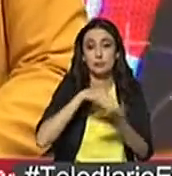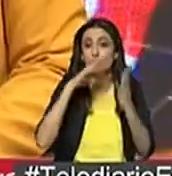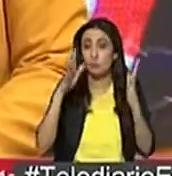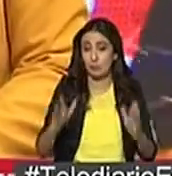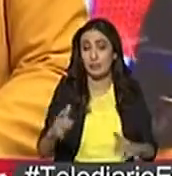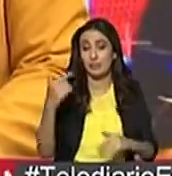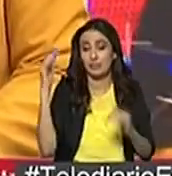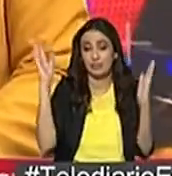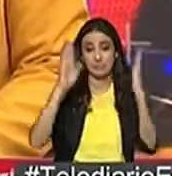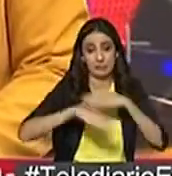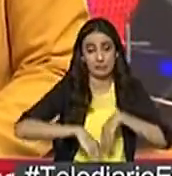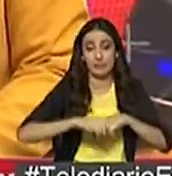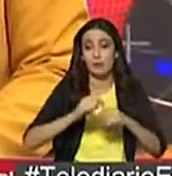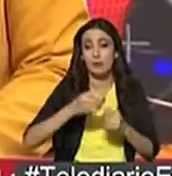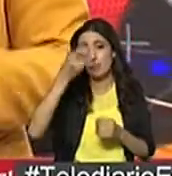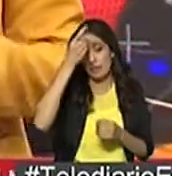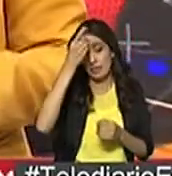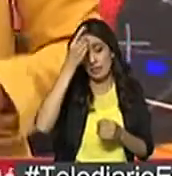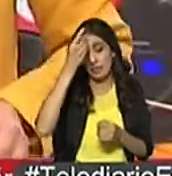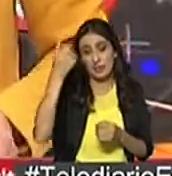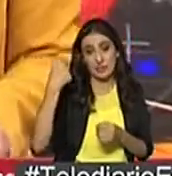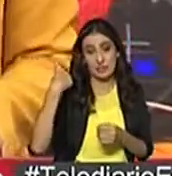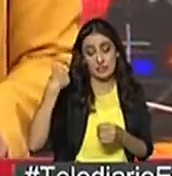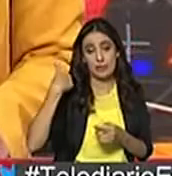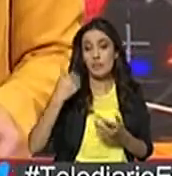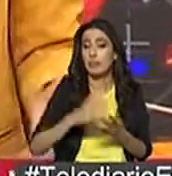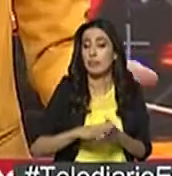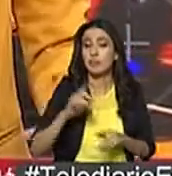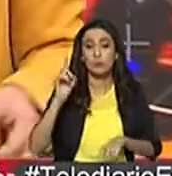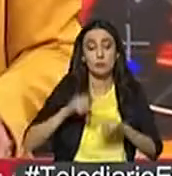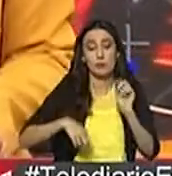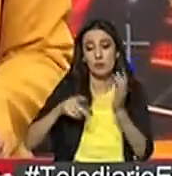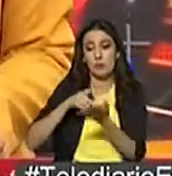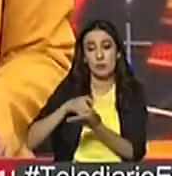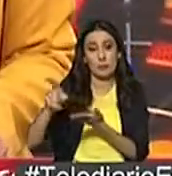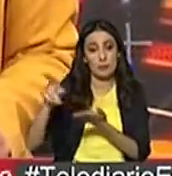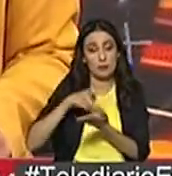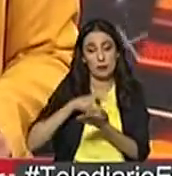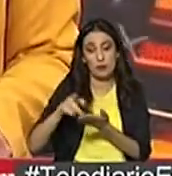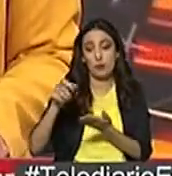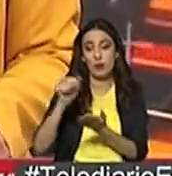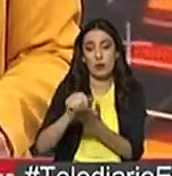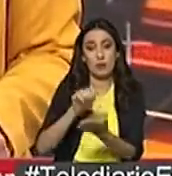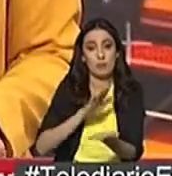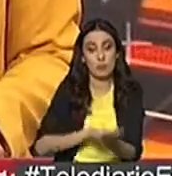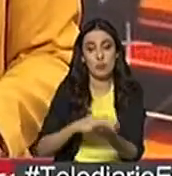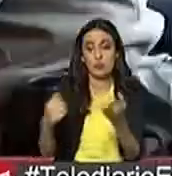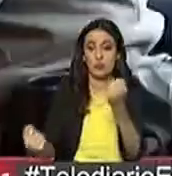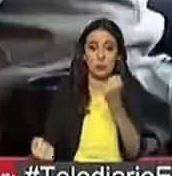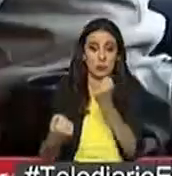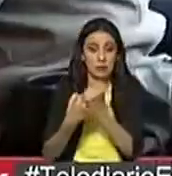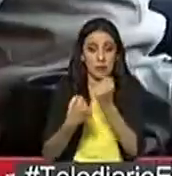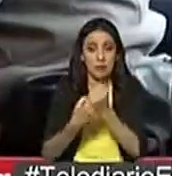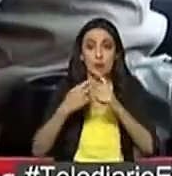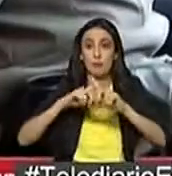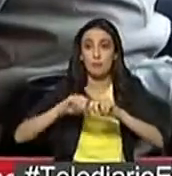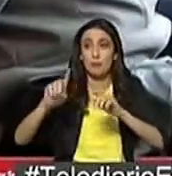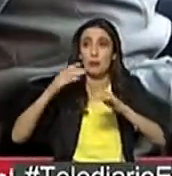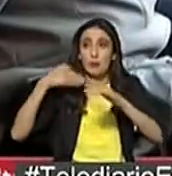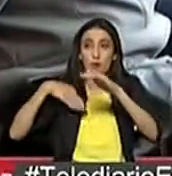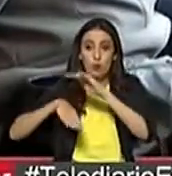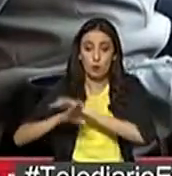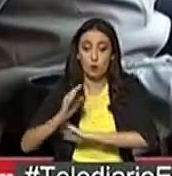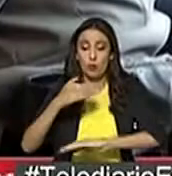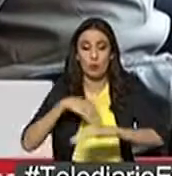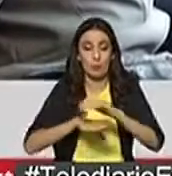por mora en créditos educativos resultan afectados por el archivo de este proyecto. Esta es la historia